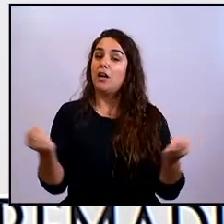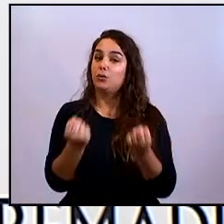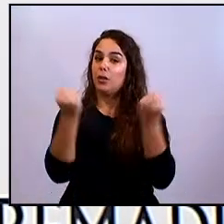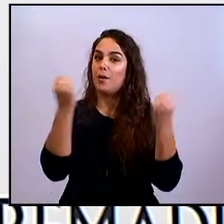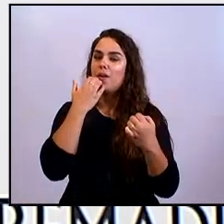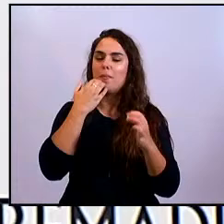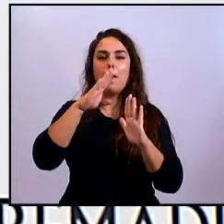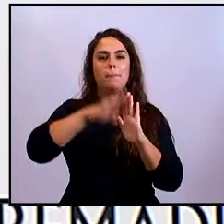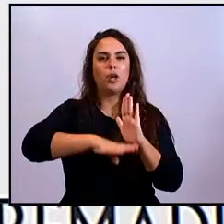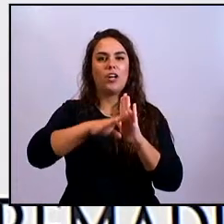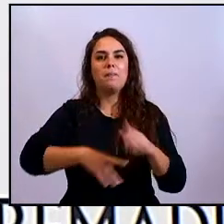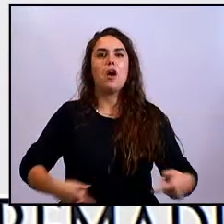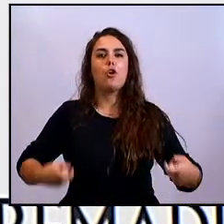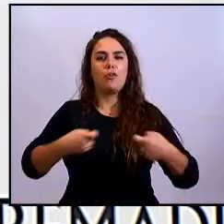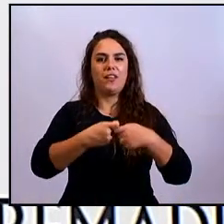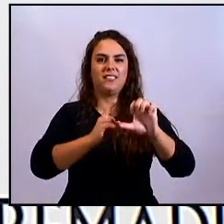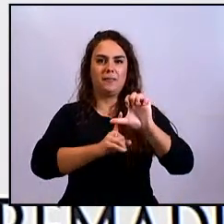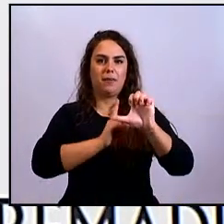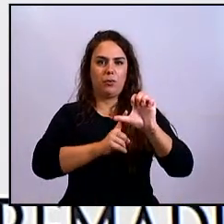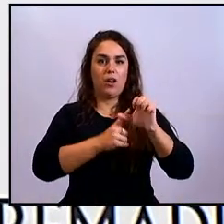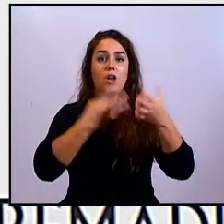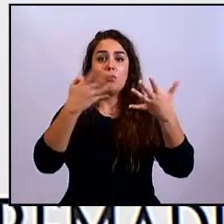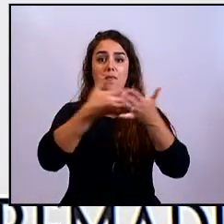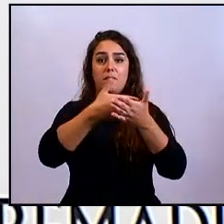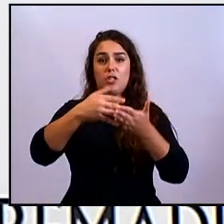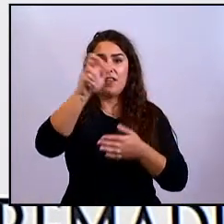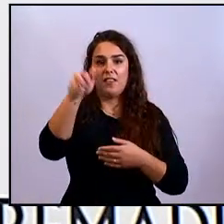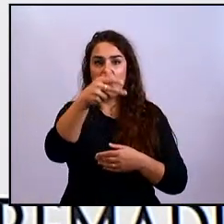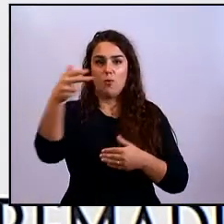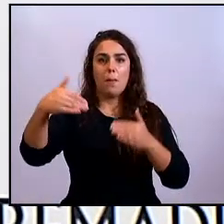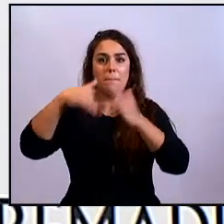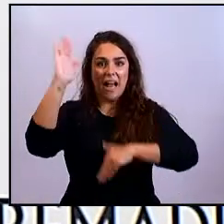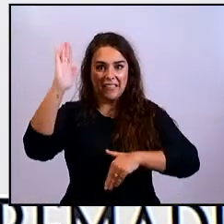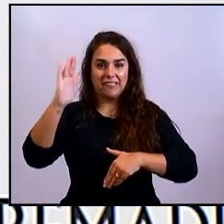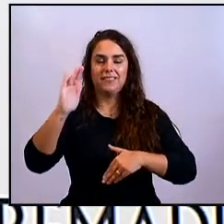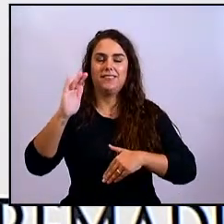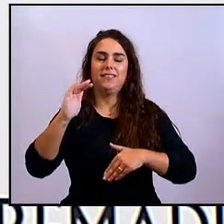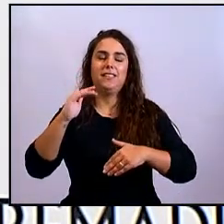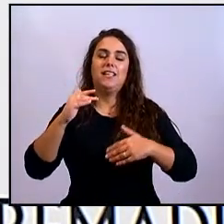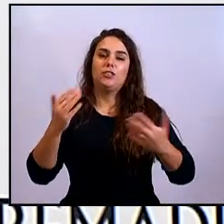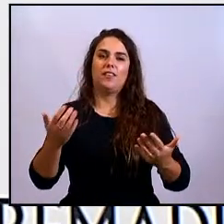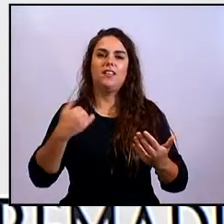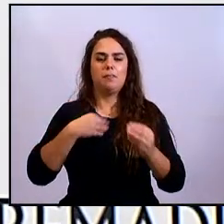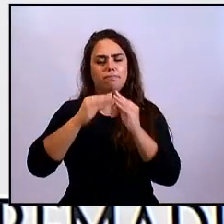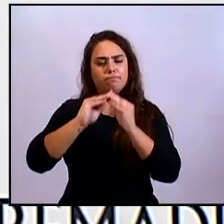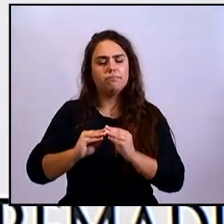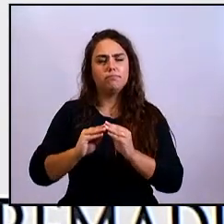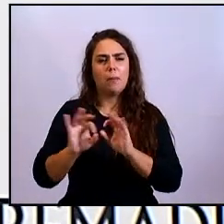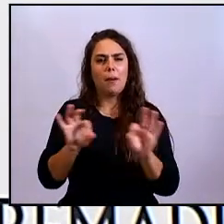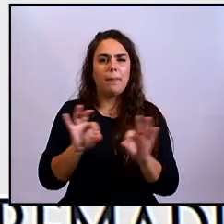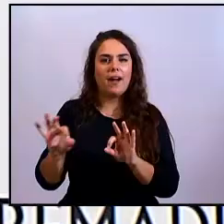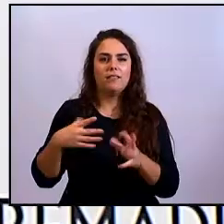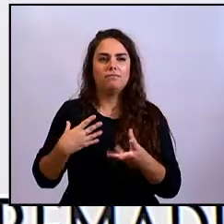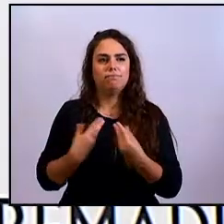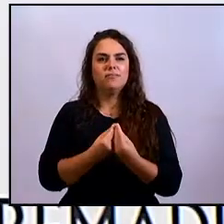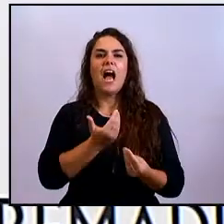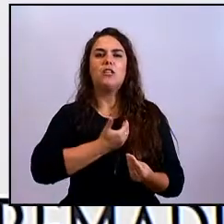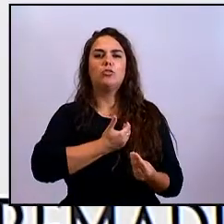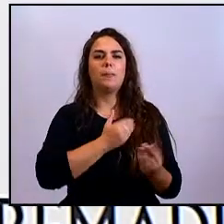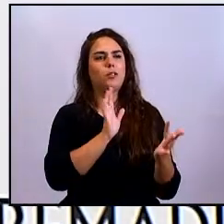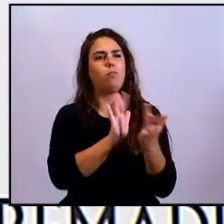el programa Concilia Extremadura, con más de 9 millones de euros y que vamos a articular y a poner en marcha de la mano de los